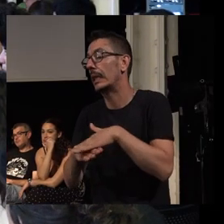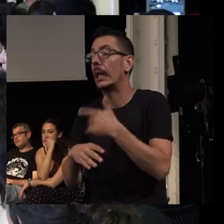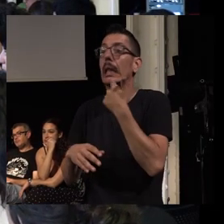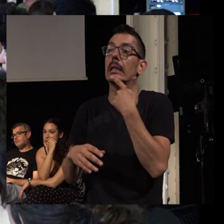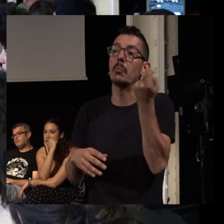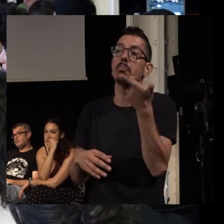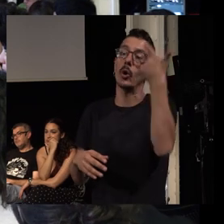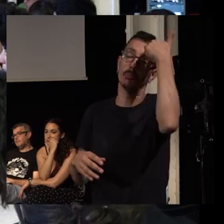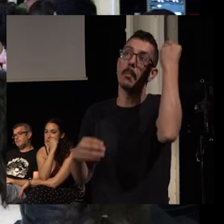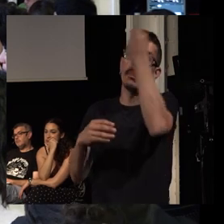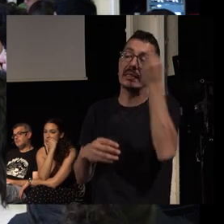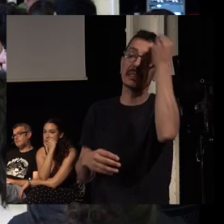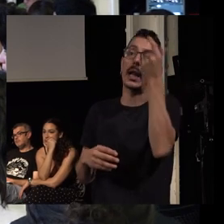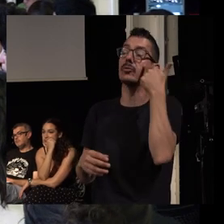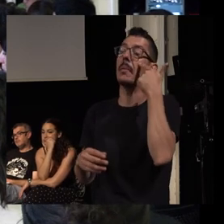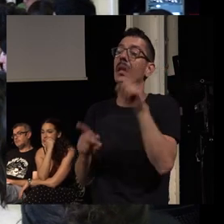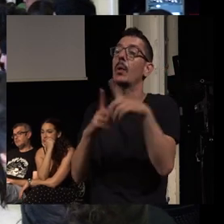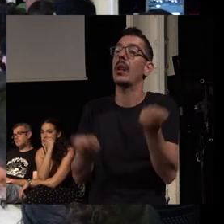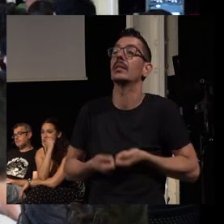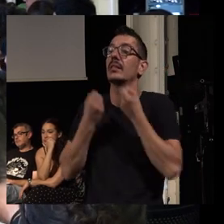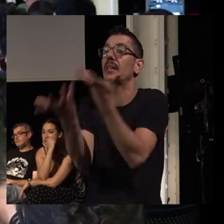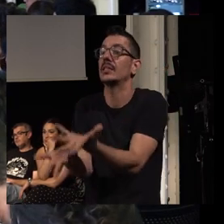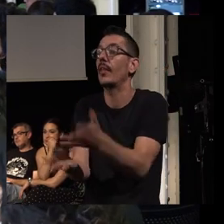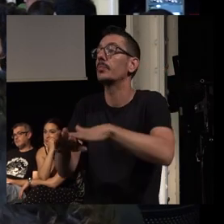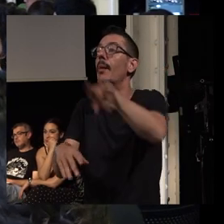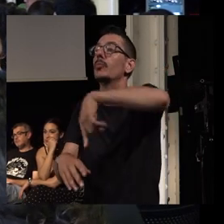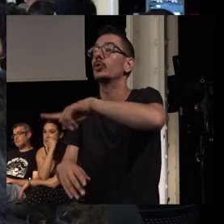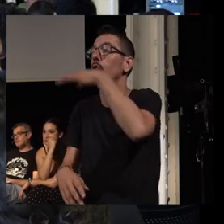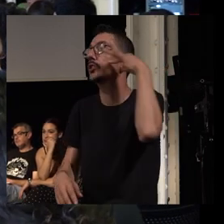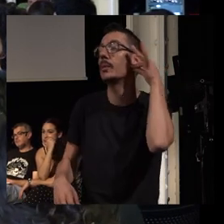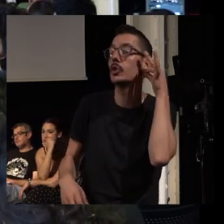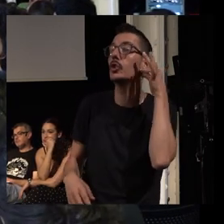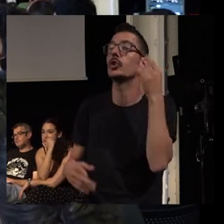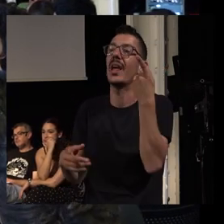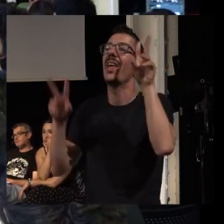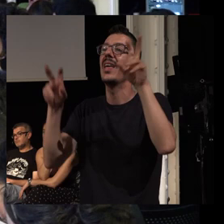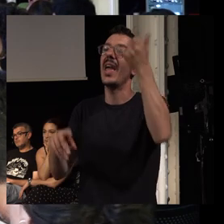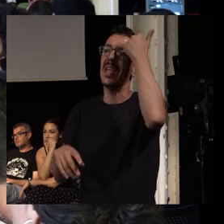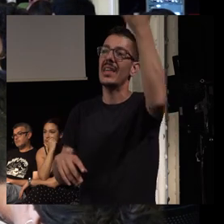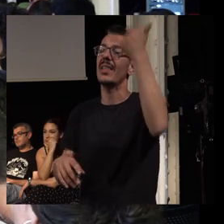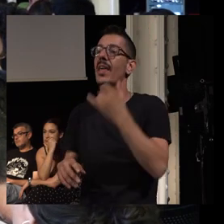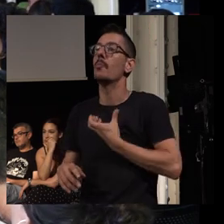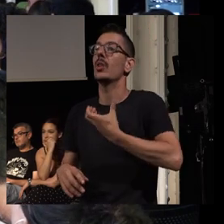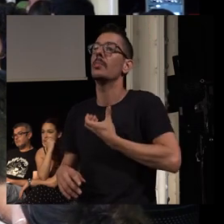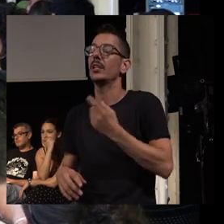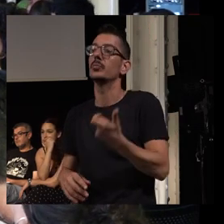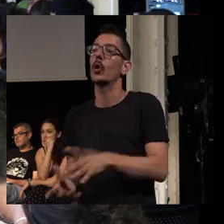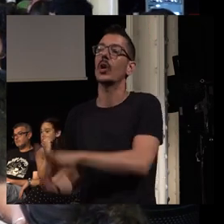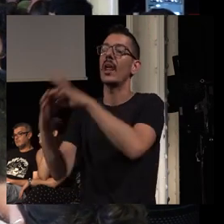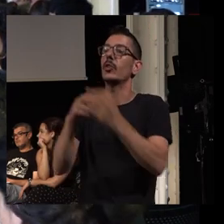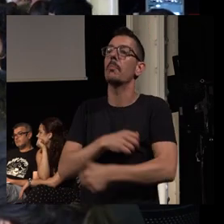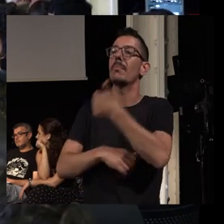que pensáramos o también, ¿no?, trasladarlo, ¿no?, a vosotras y vosotros, esta idea del municipalismo que tiene que ver más con